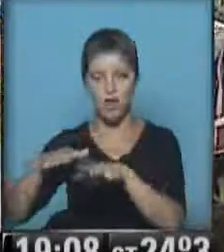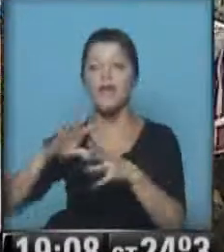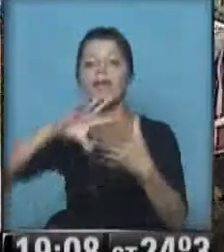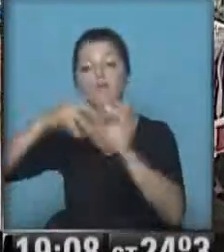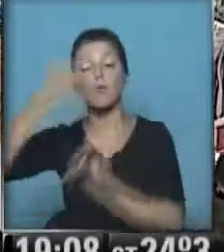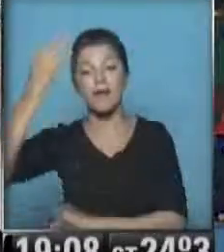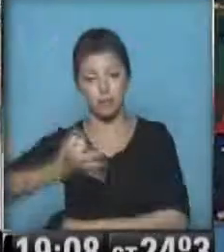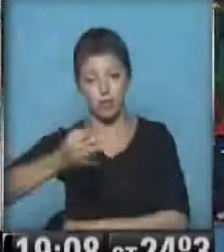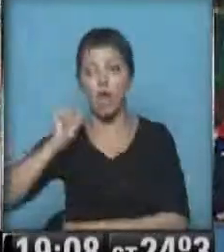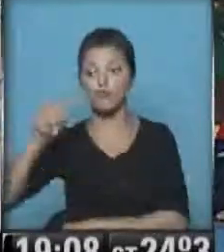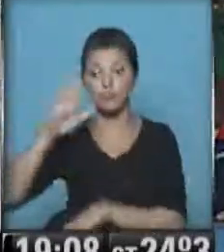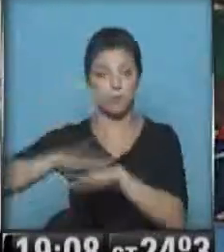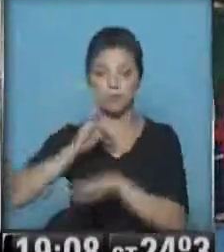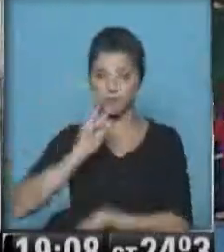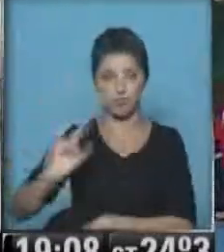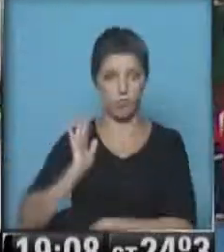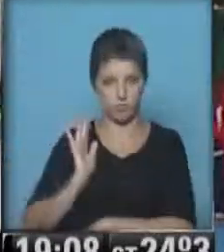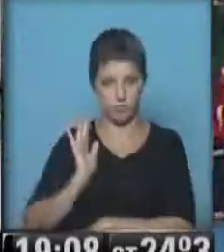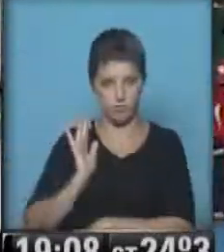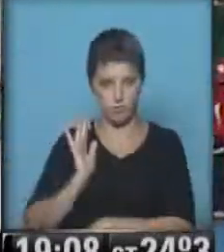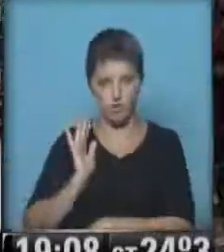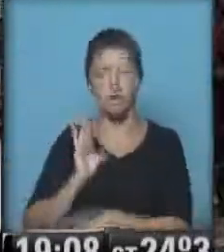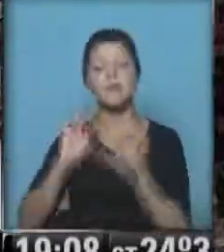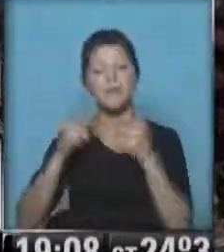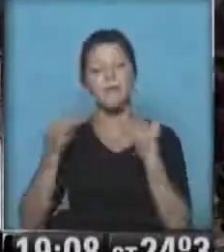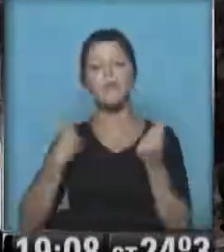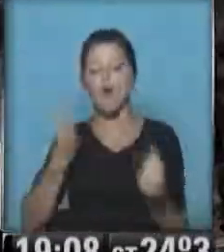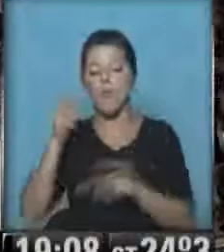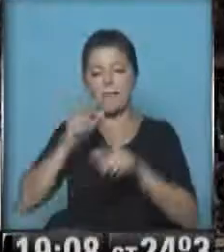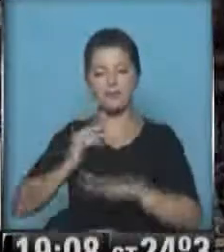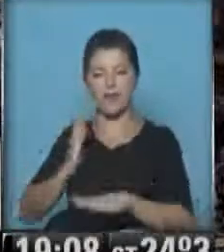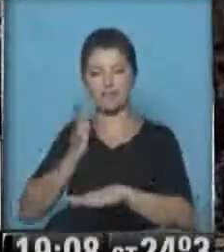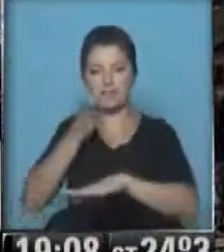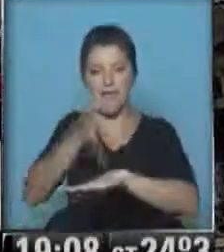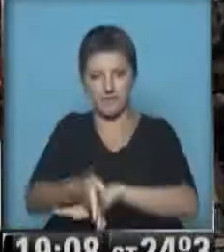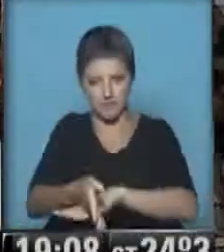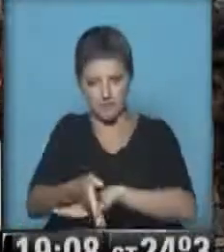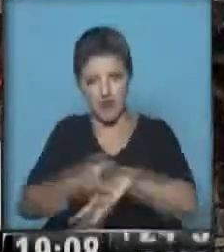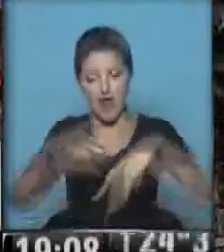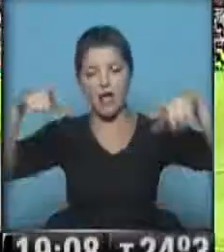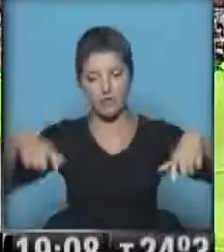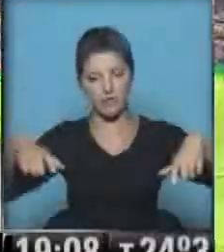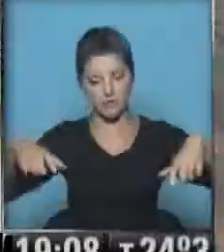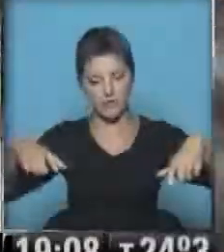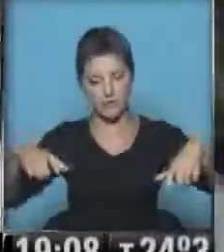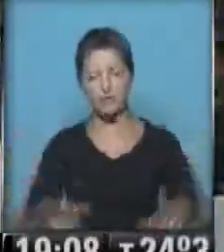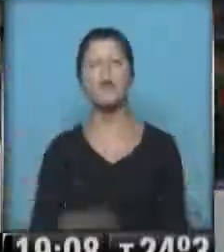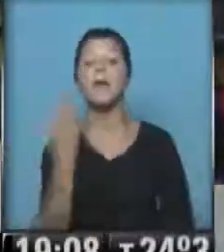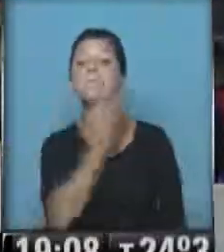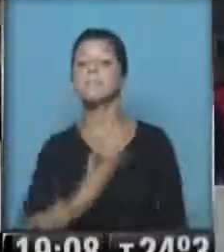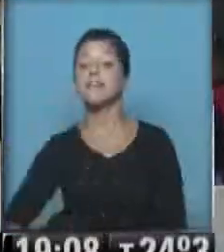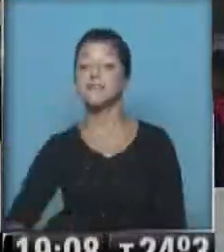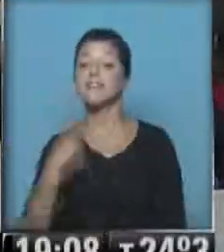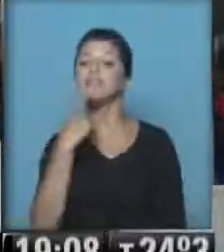de seguridad respecto a los mecanismos de acceso de las personas al estadio. El presidente de River,